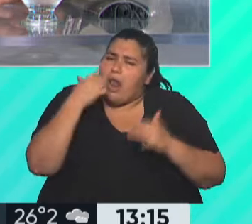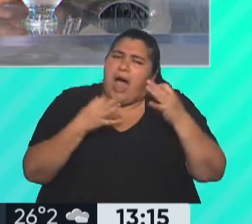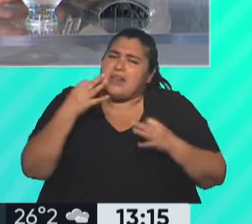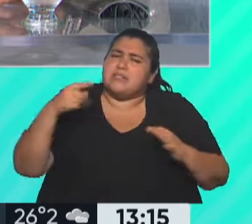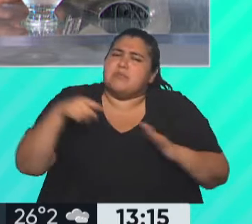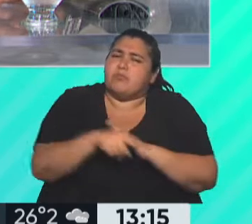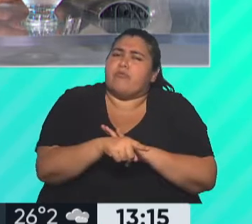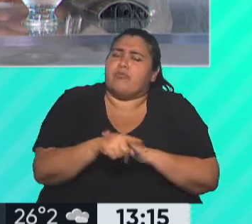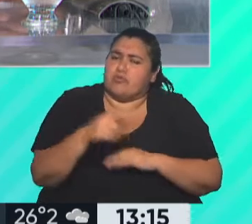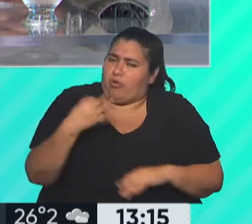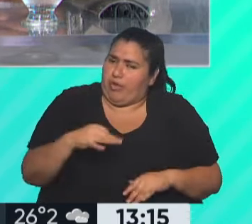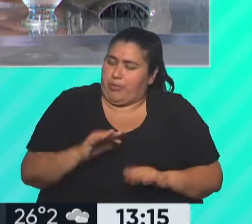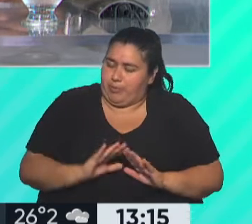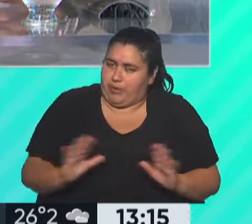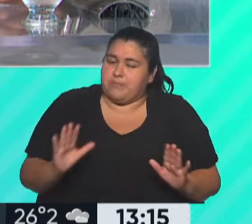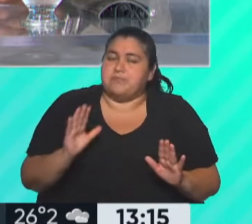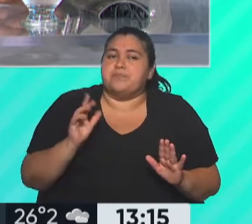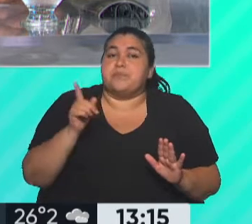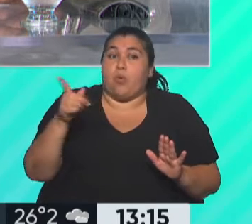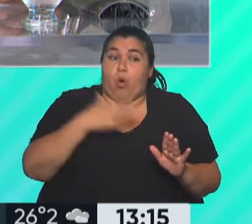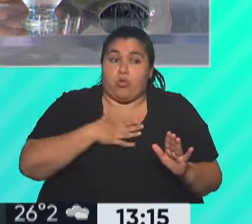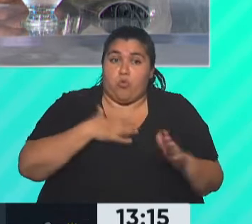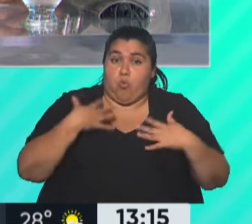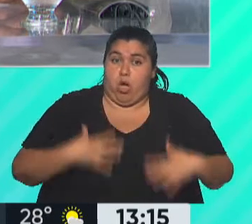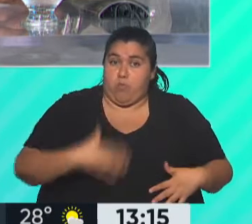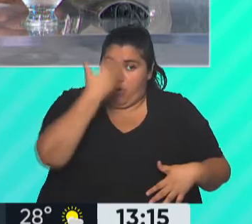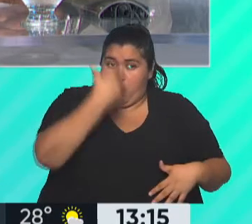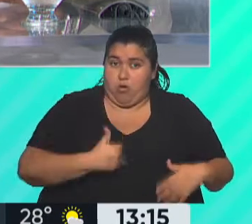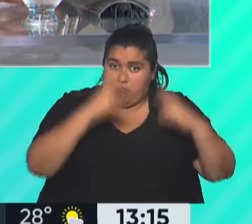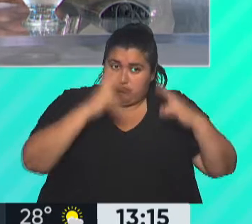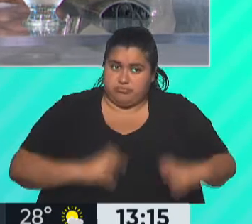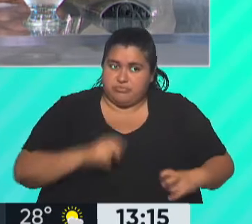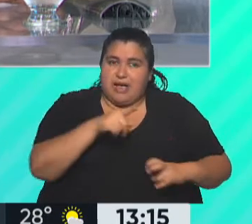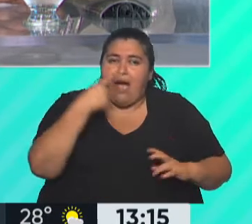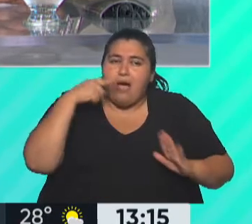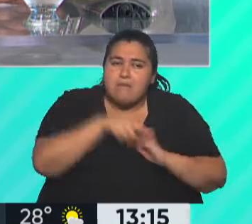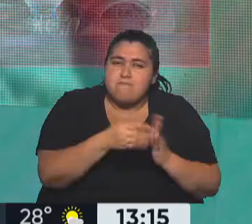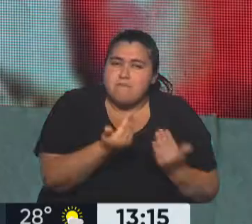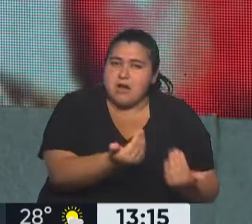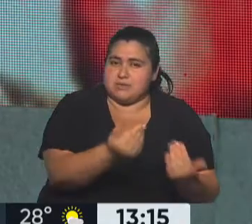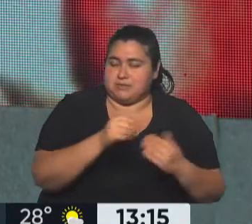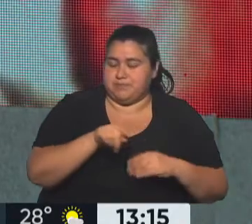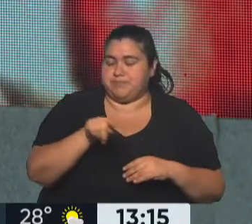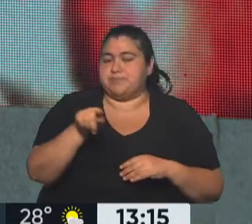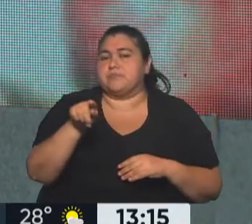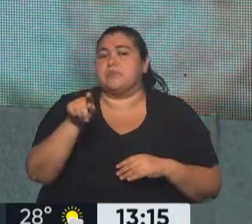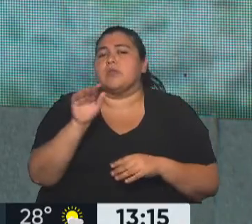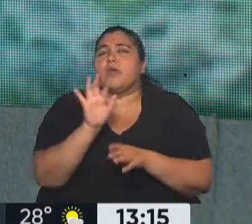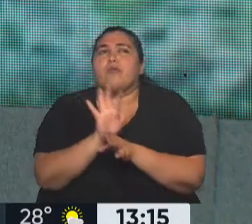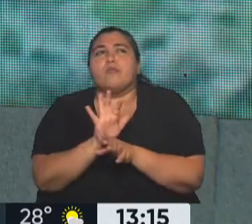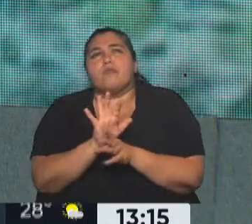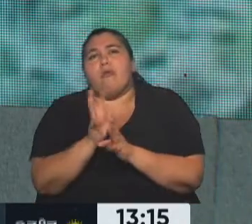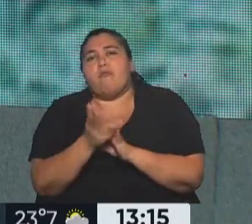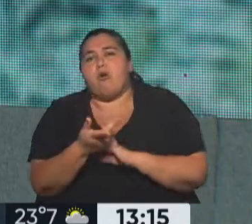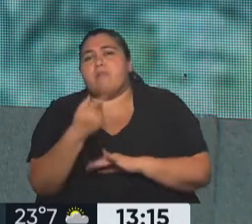exámenes toxicológicos que se van a hacer cuando se produzca la autopsia. Claro, porque se hablaba de tal vez alguna especie de combinación